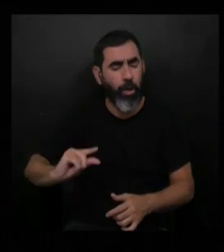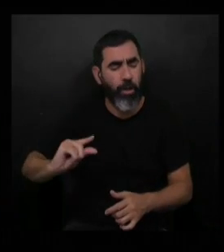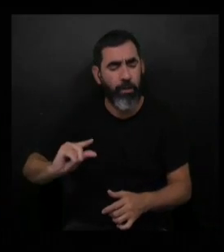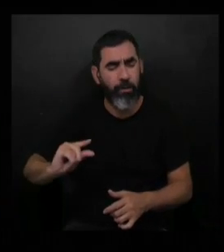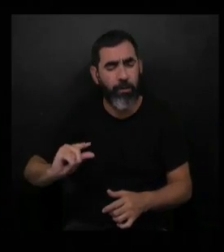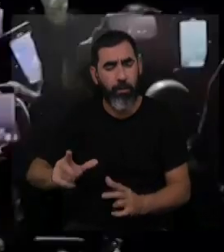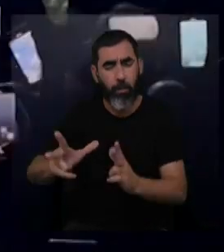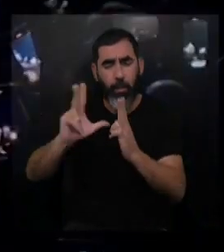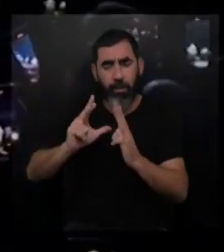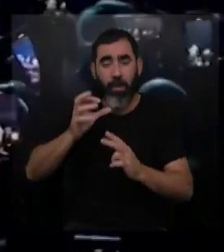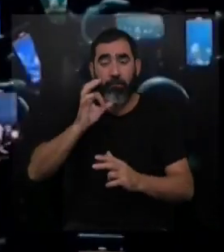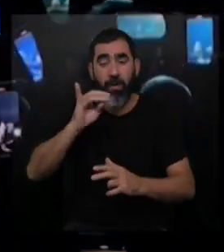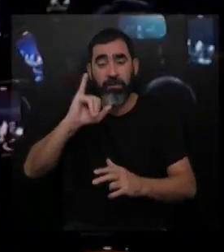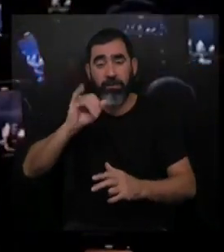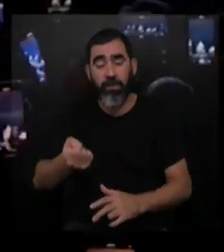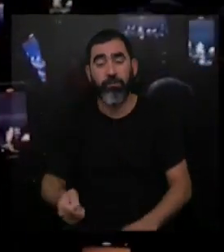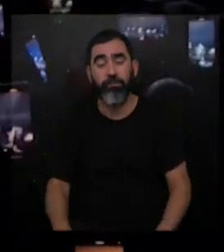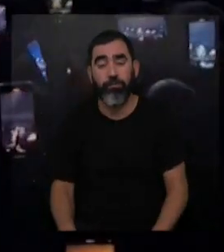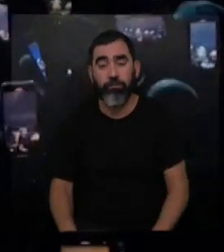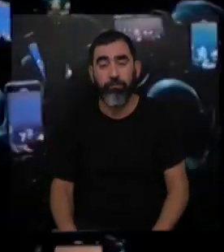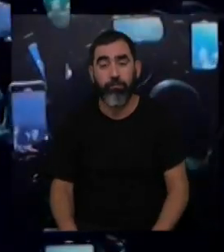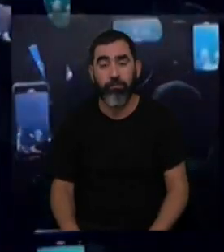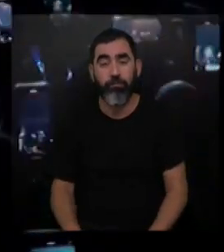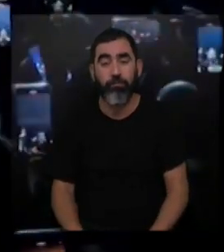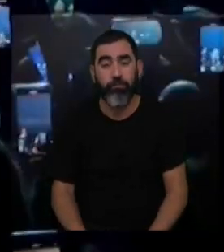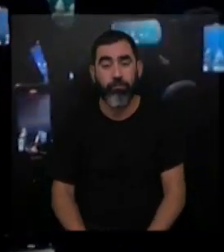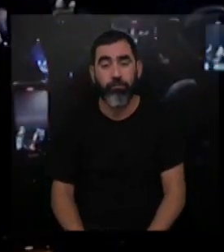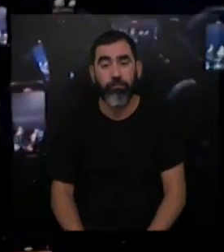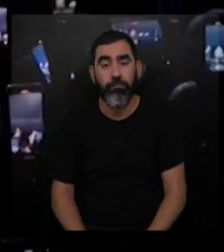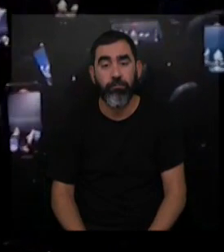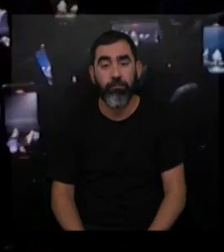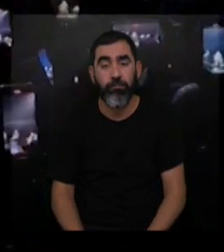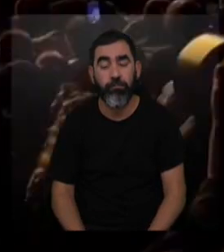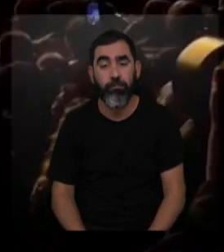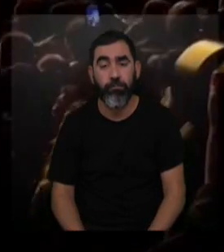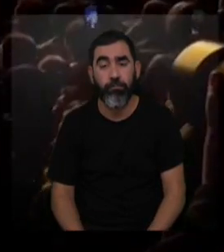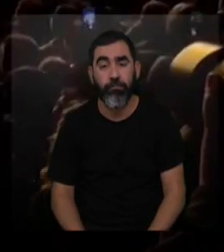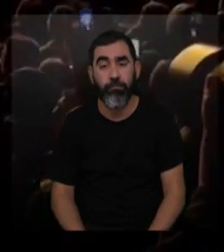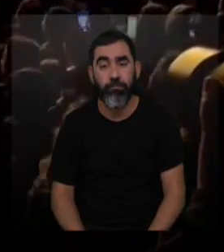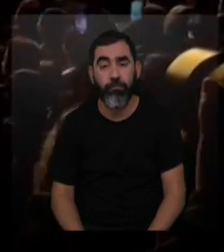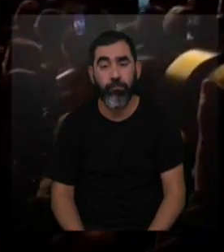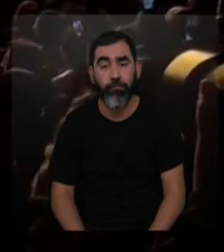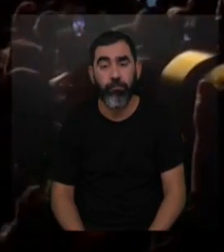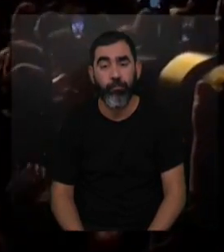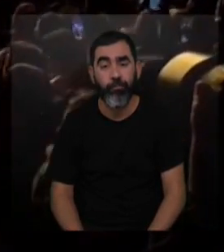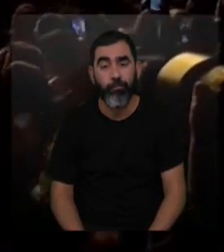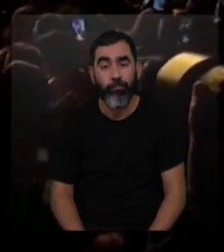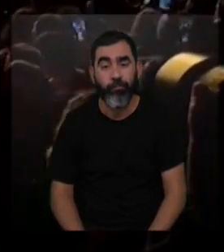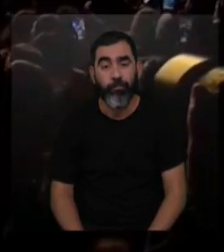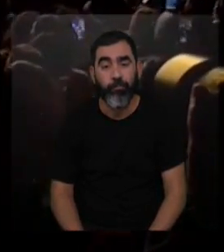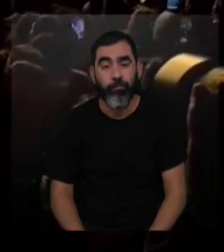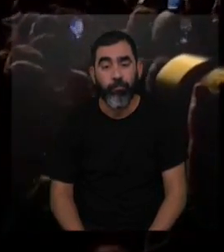a nosotros, ¿no? Yo soy el rey, el león, ven a saber lo que se